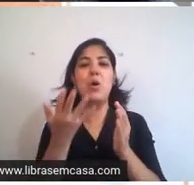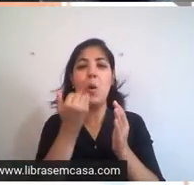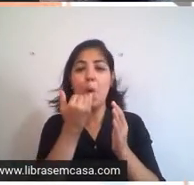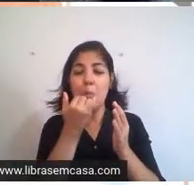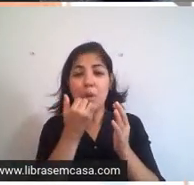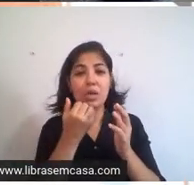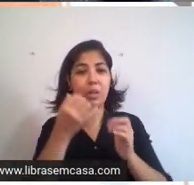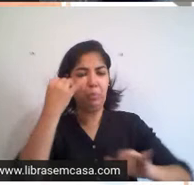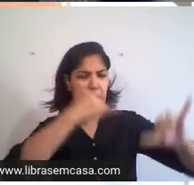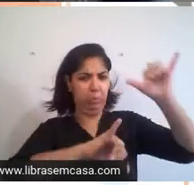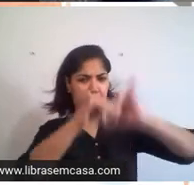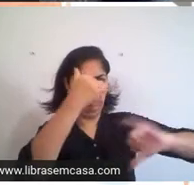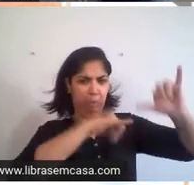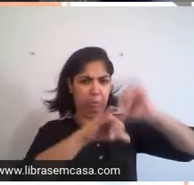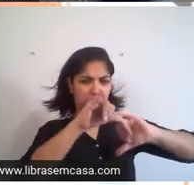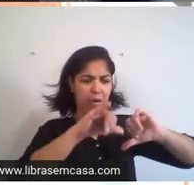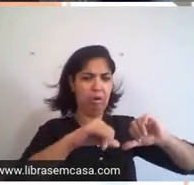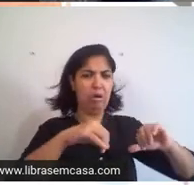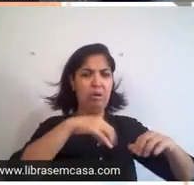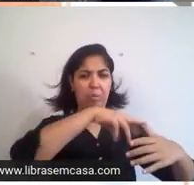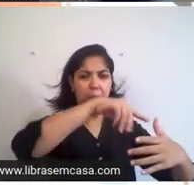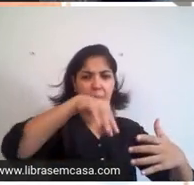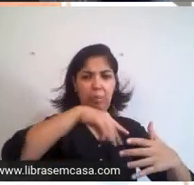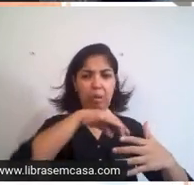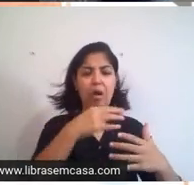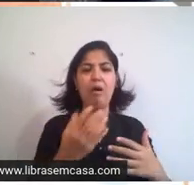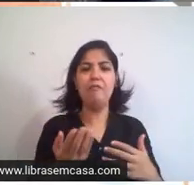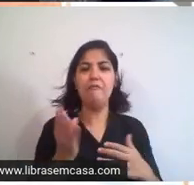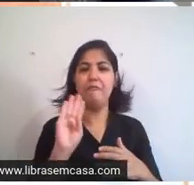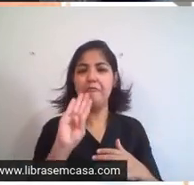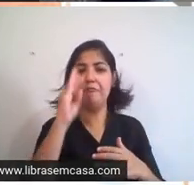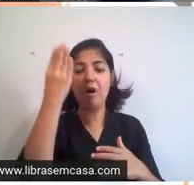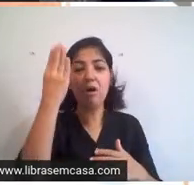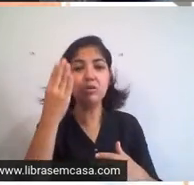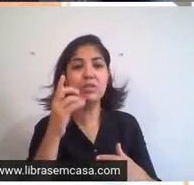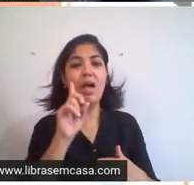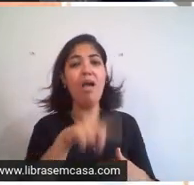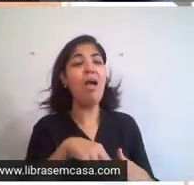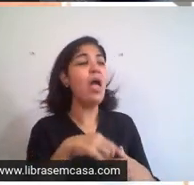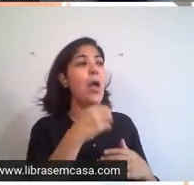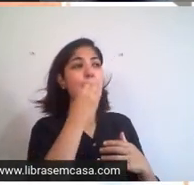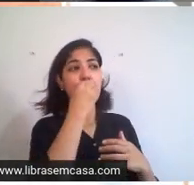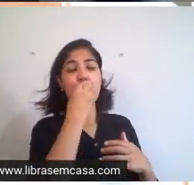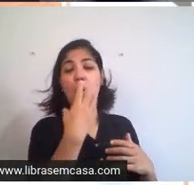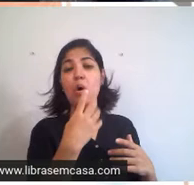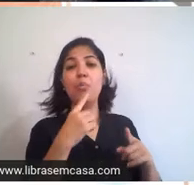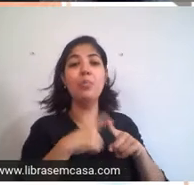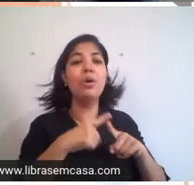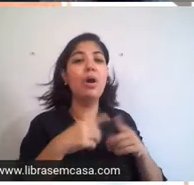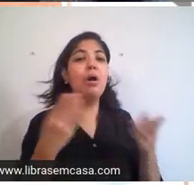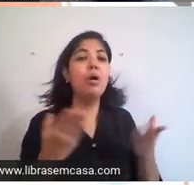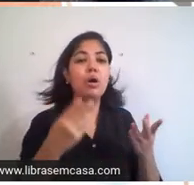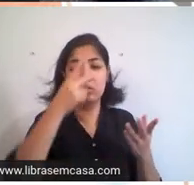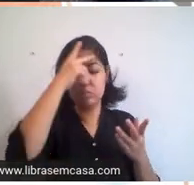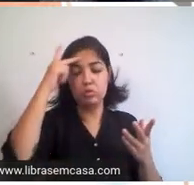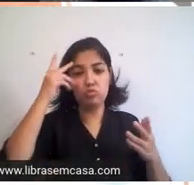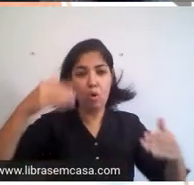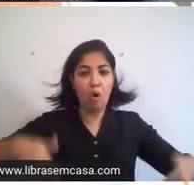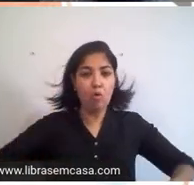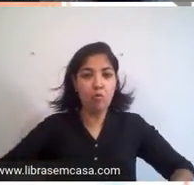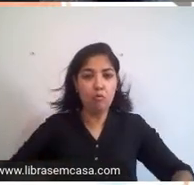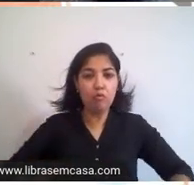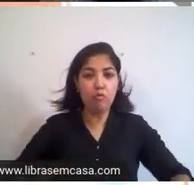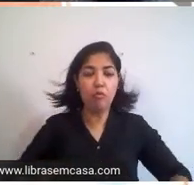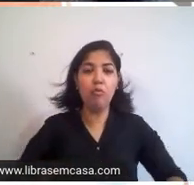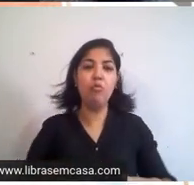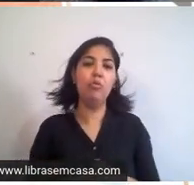casi el evento del día, la salida del día. Sin salir de sus casas, estaba ingresando a la casa, por ejemplo,